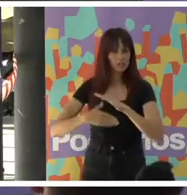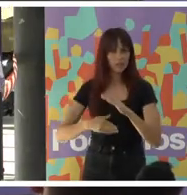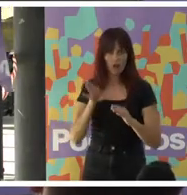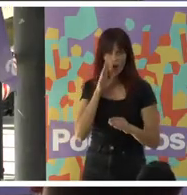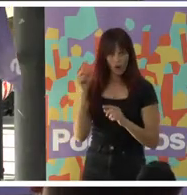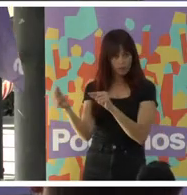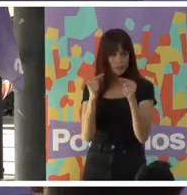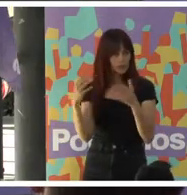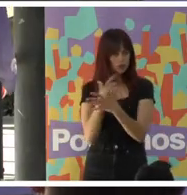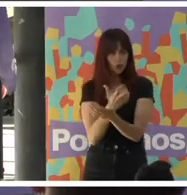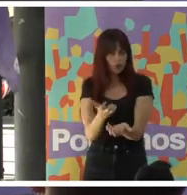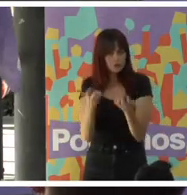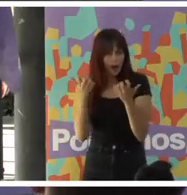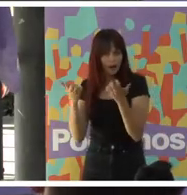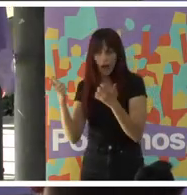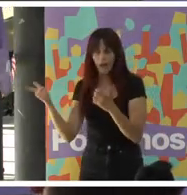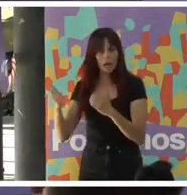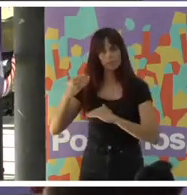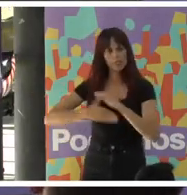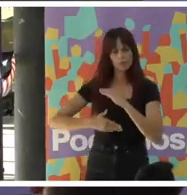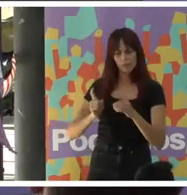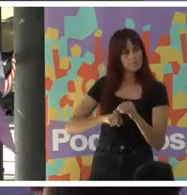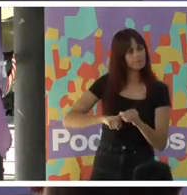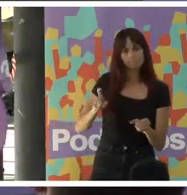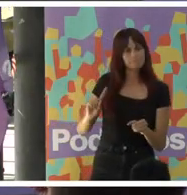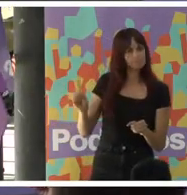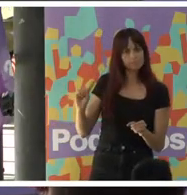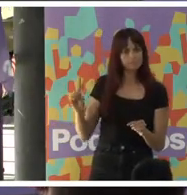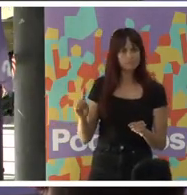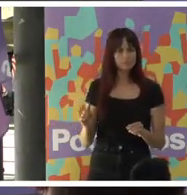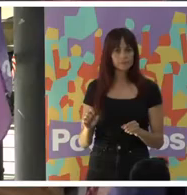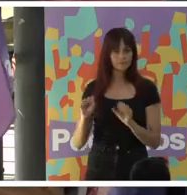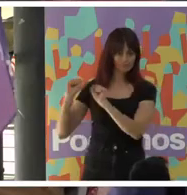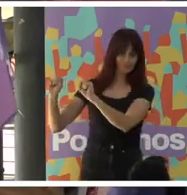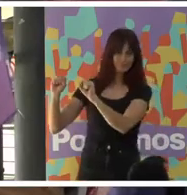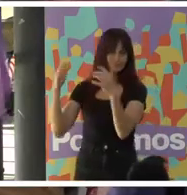debates electorales. Algunos pensaron